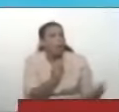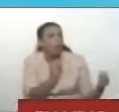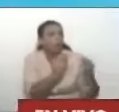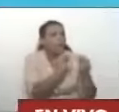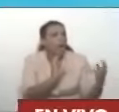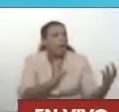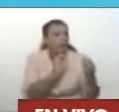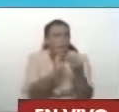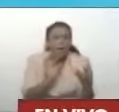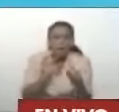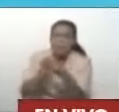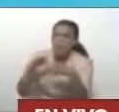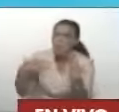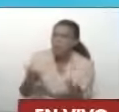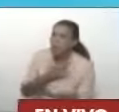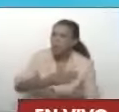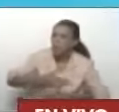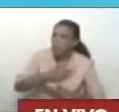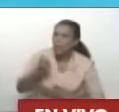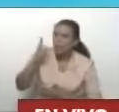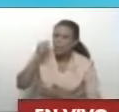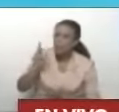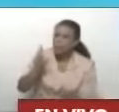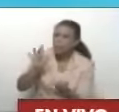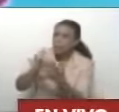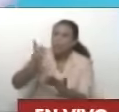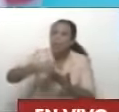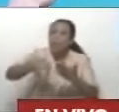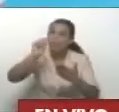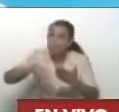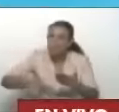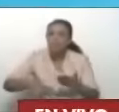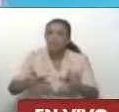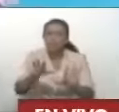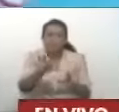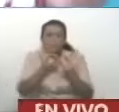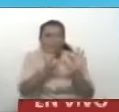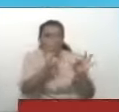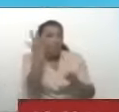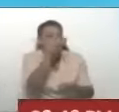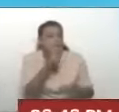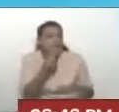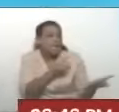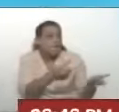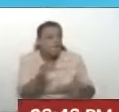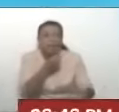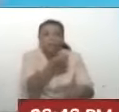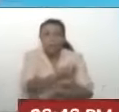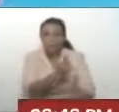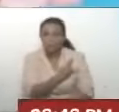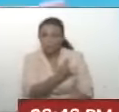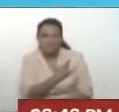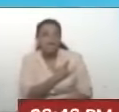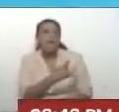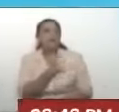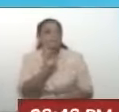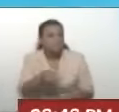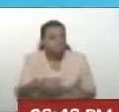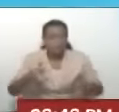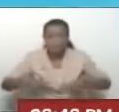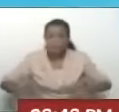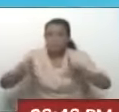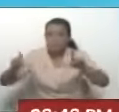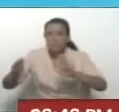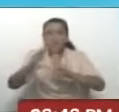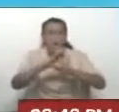de cada uno de los organismos y de una vez hacer las contrataciones y la captación de jóvenes que ya están graduados, de jóvenes que también tienen